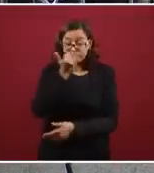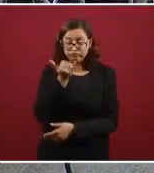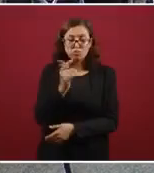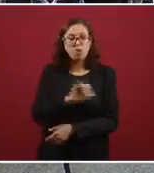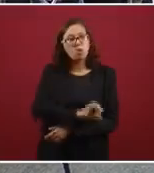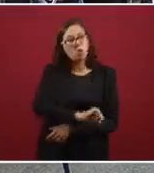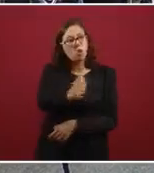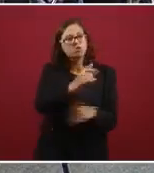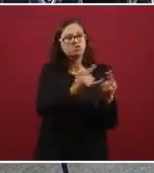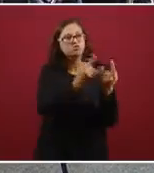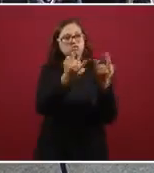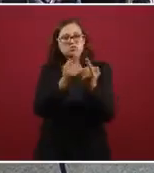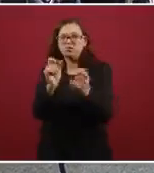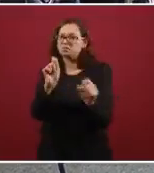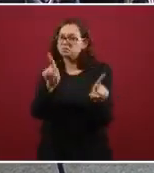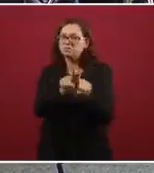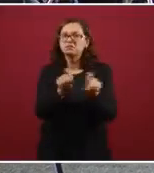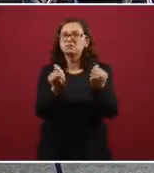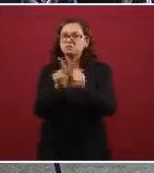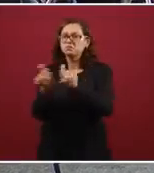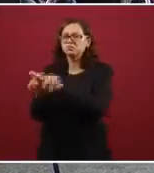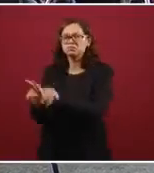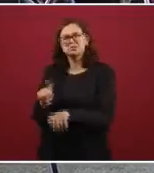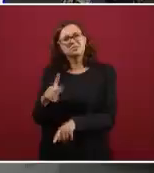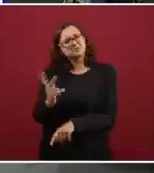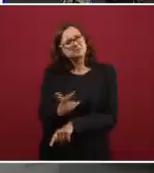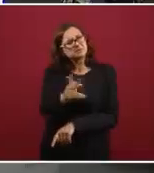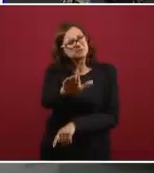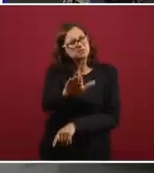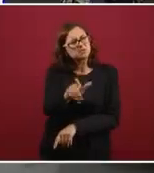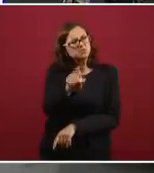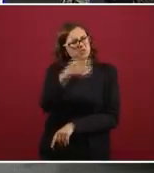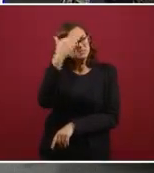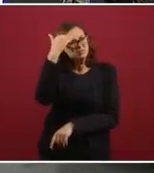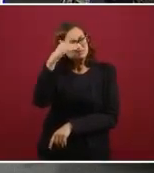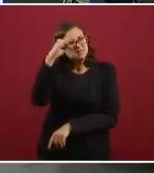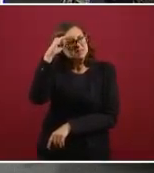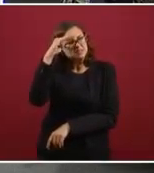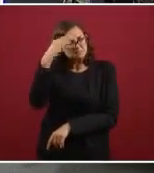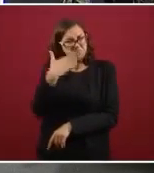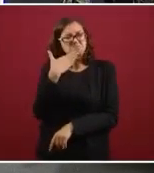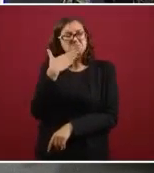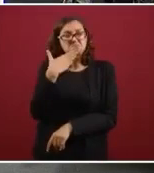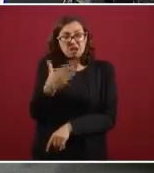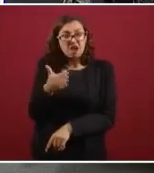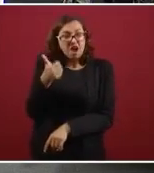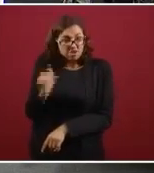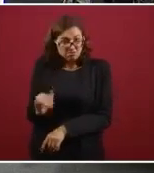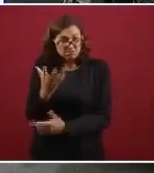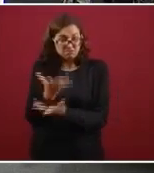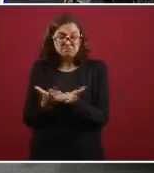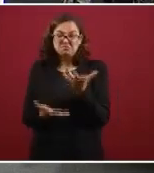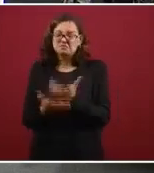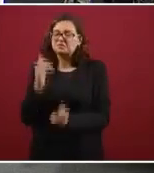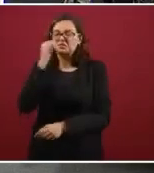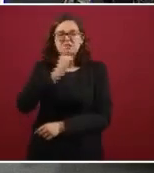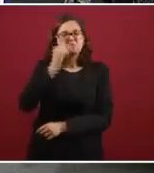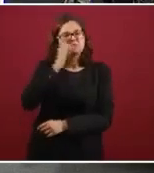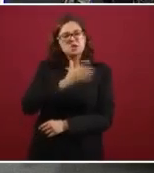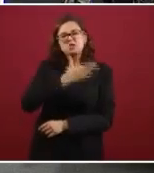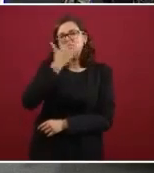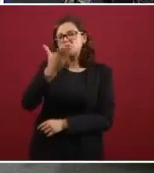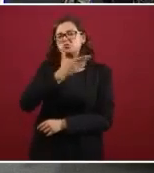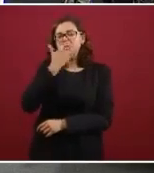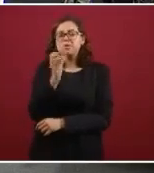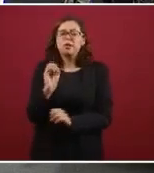si usted ve bien que se continúe con esta manera de aplicar la justicia en México, que ha sido la norma todo el tiempo, o piensa que